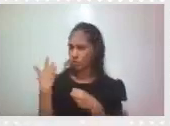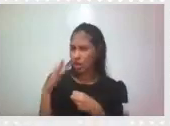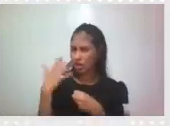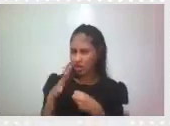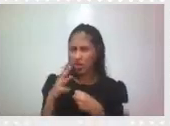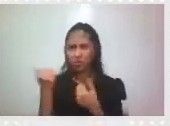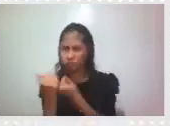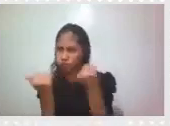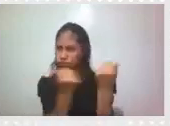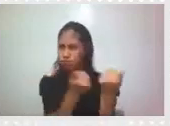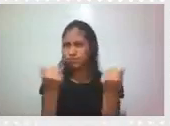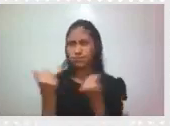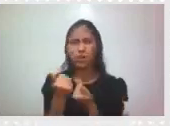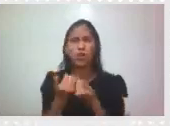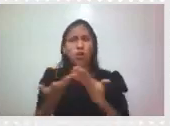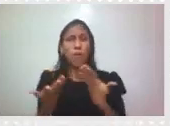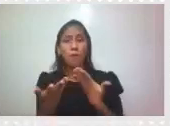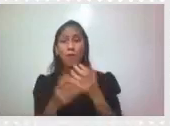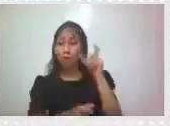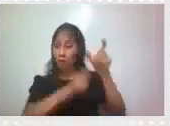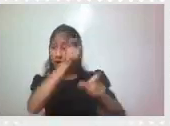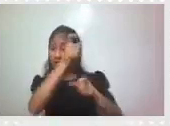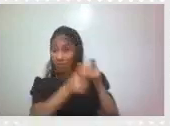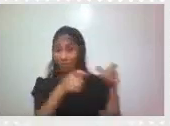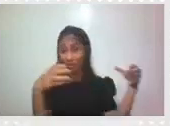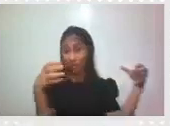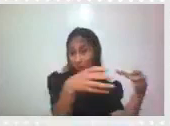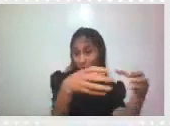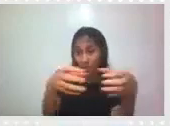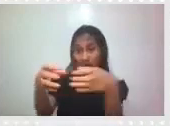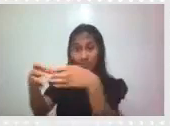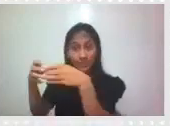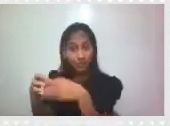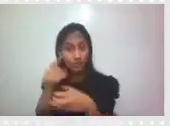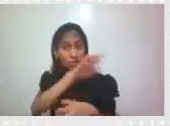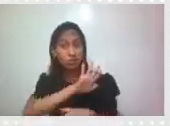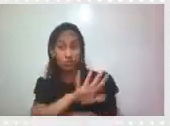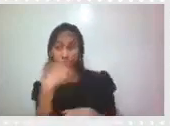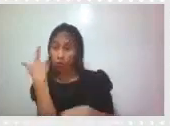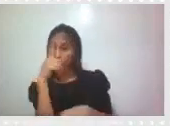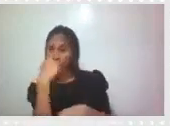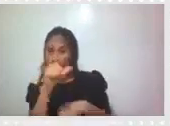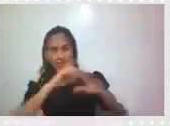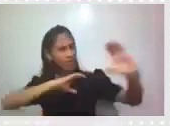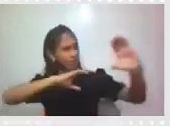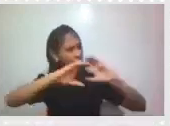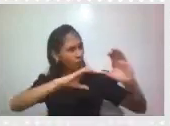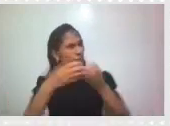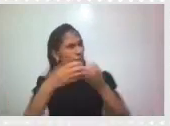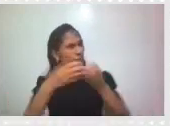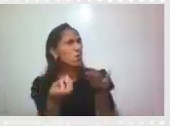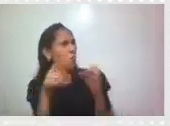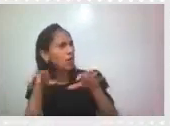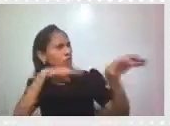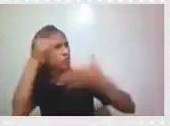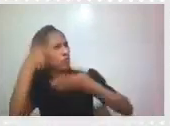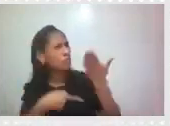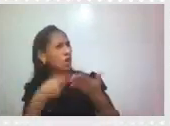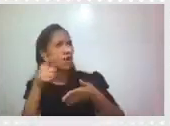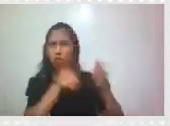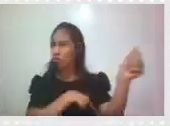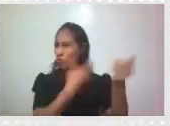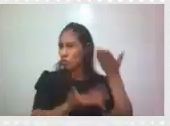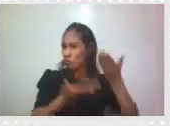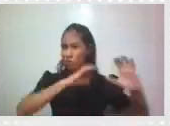de afianzar el diálogo permanente con las organizaciones representativas de pueblos indígenas originarios. Y ahí vamos a hacer